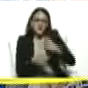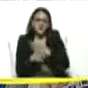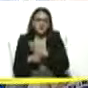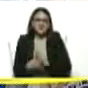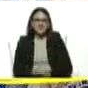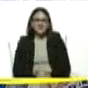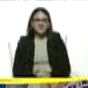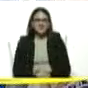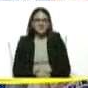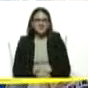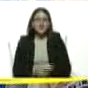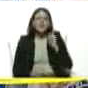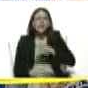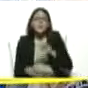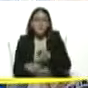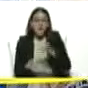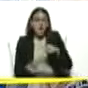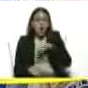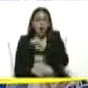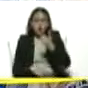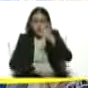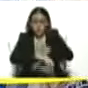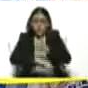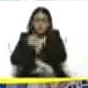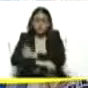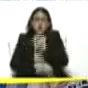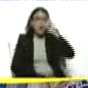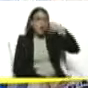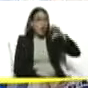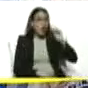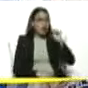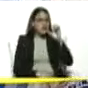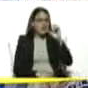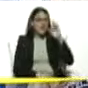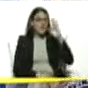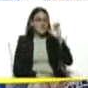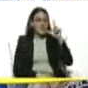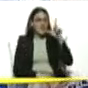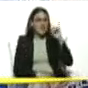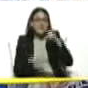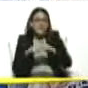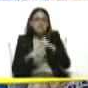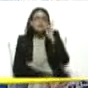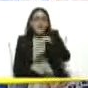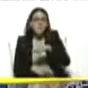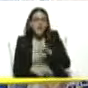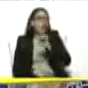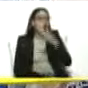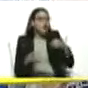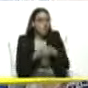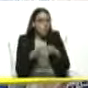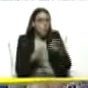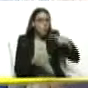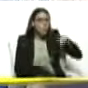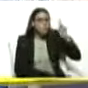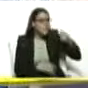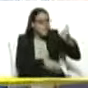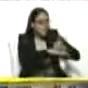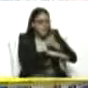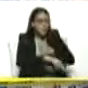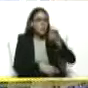Rivas, prócer de la economía, ministro de Industria, compañero